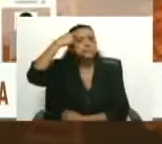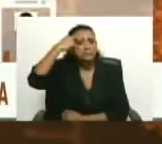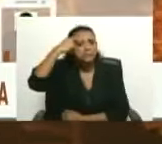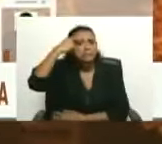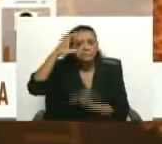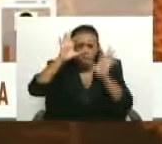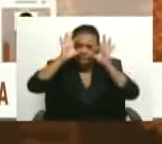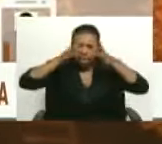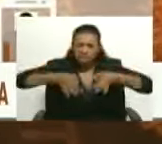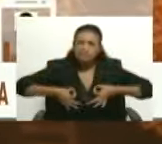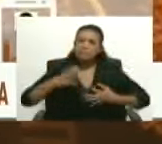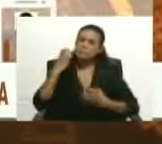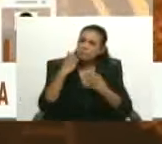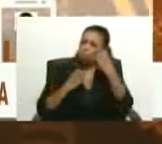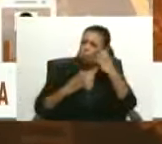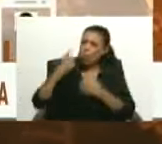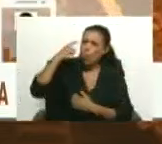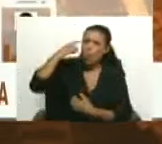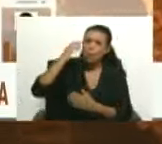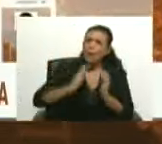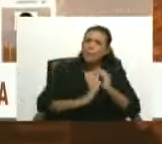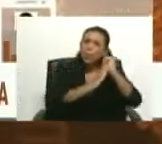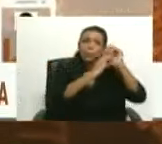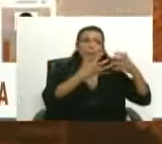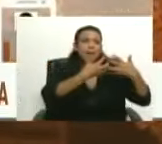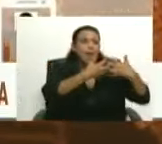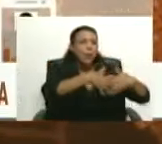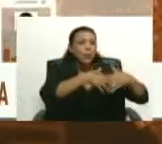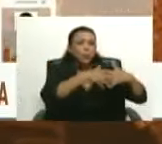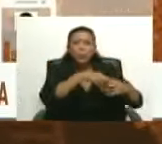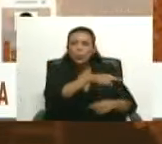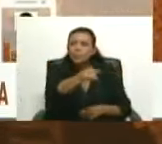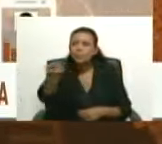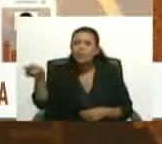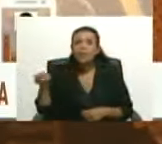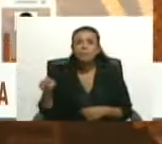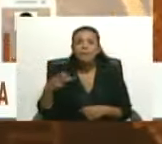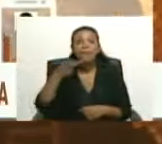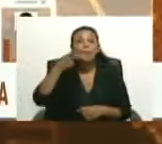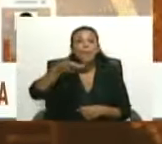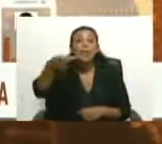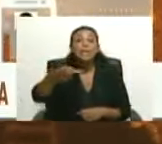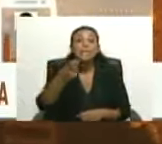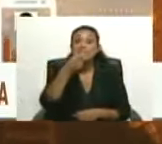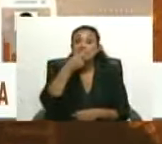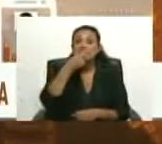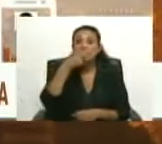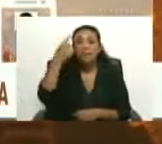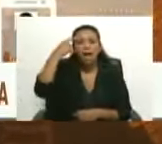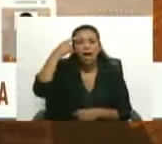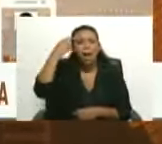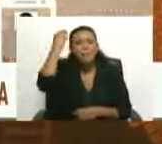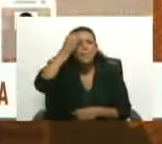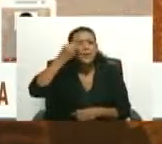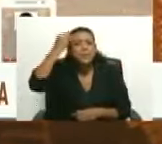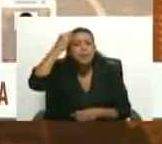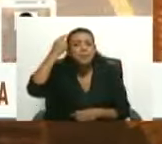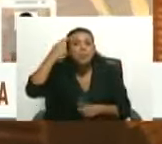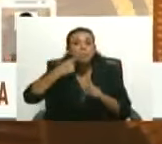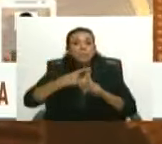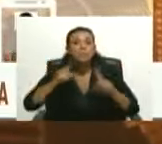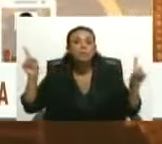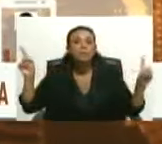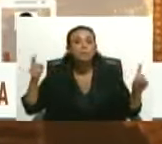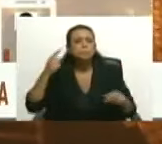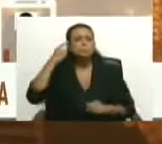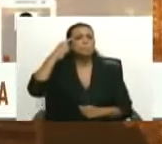gente, ecolíderes, ecomilitantes del Partido Verde, un pensamiento, una doctrina. Tenemos un pensamiento